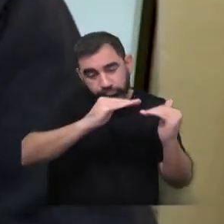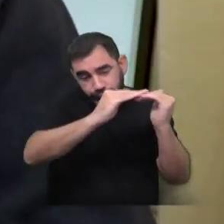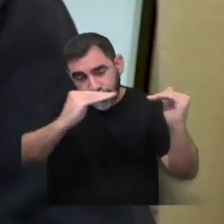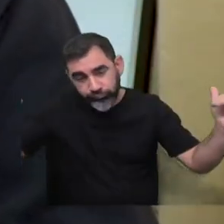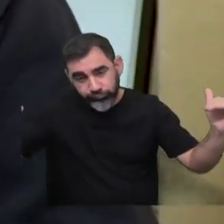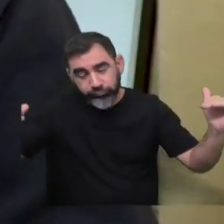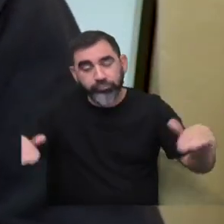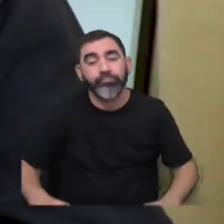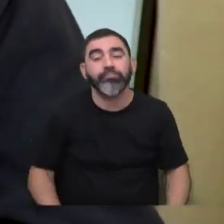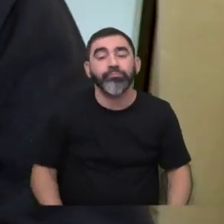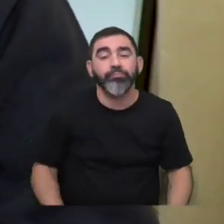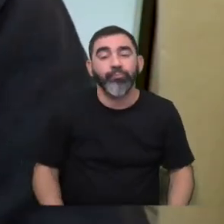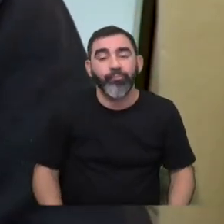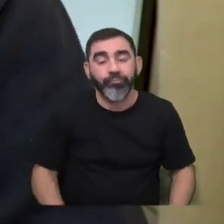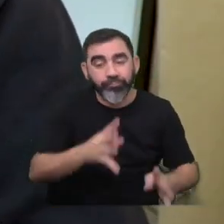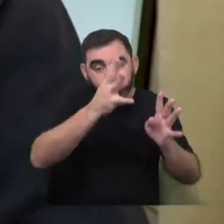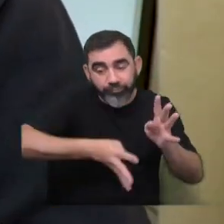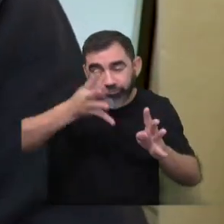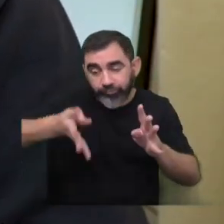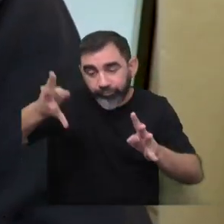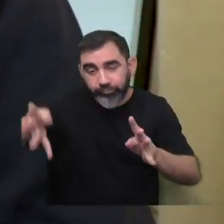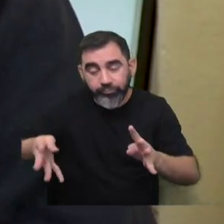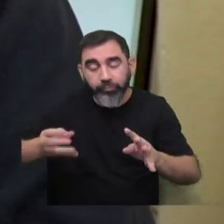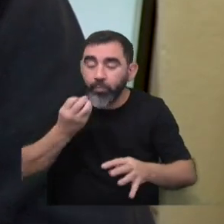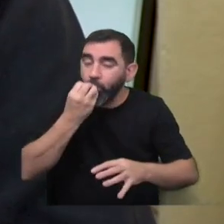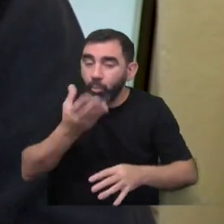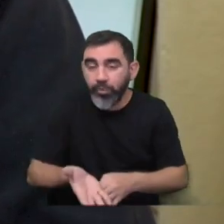una cosa mucho más transversal, interdisciplinaria, muy rica.